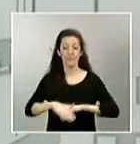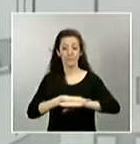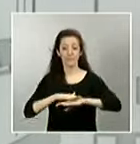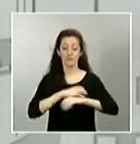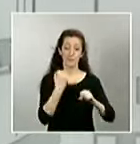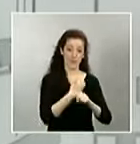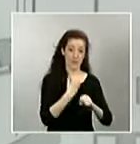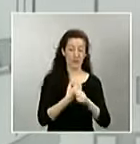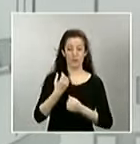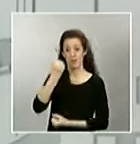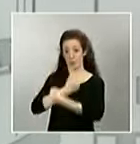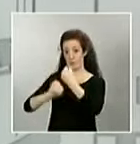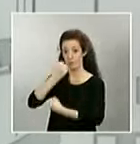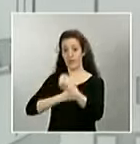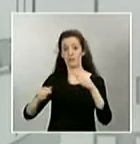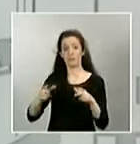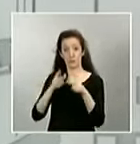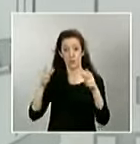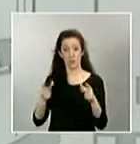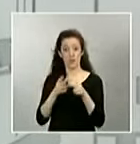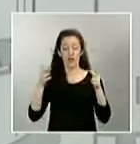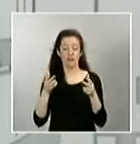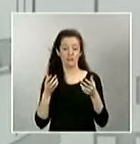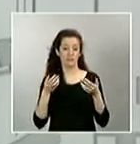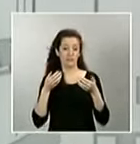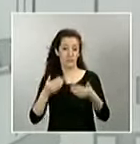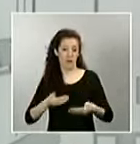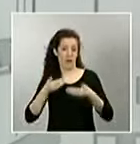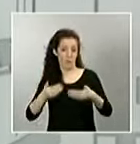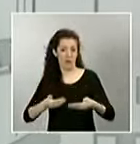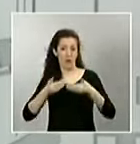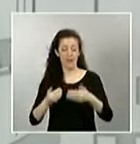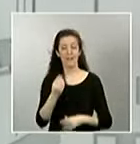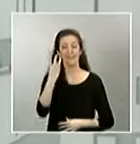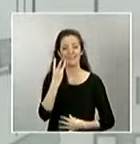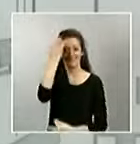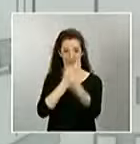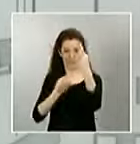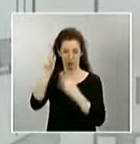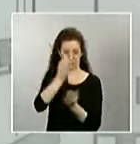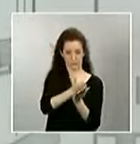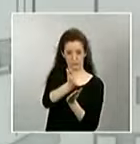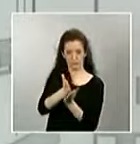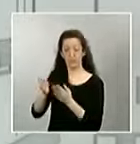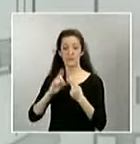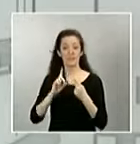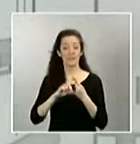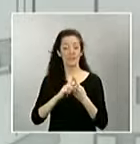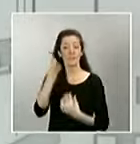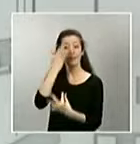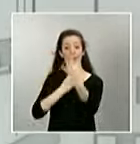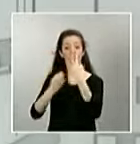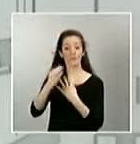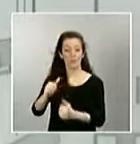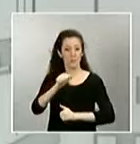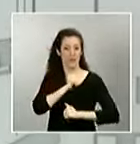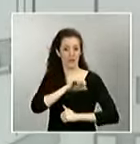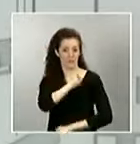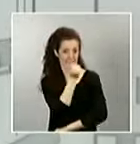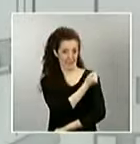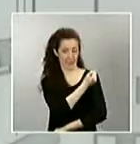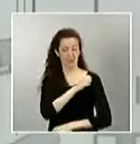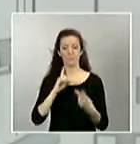propiciarles, como viene siendo habitual, tres tipos de datos. El primero de ellos, los datos de paro registrado. El segundo de ellos, los datos